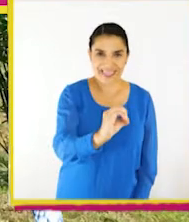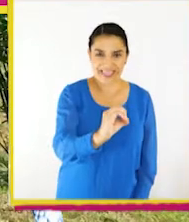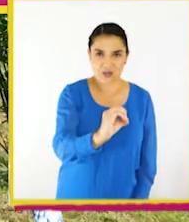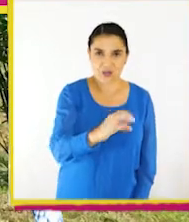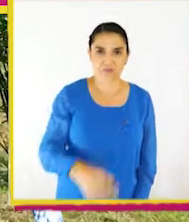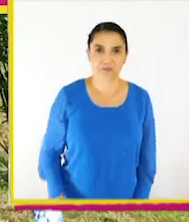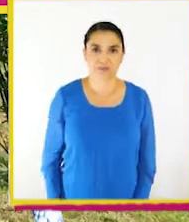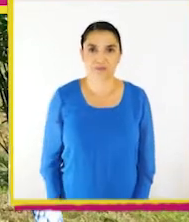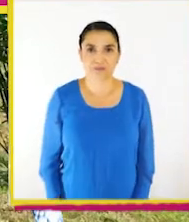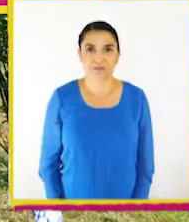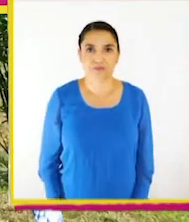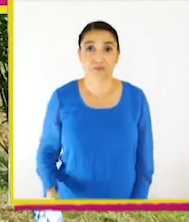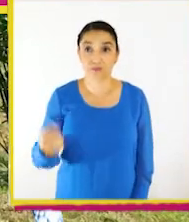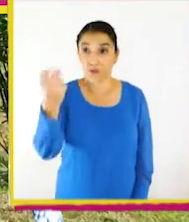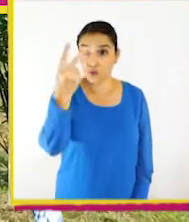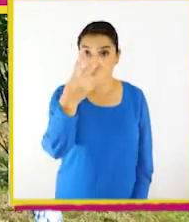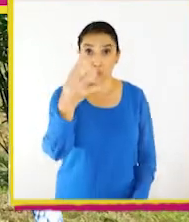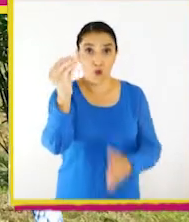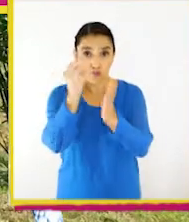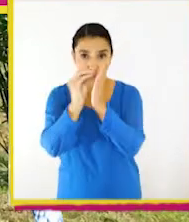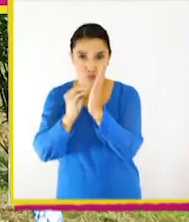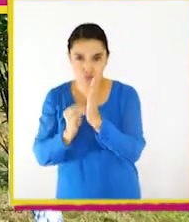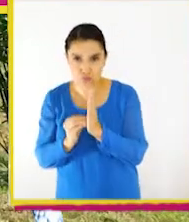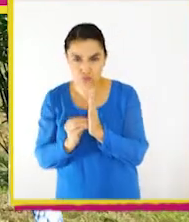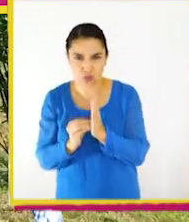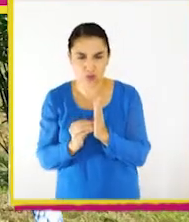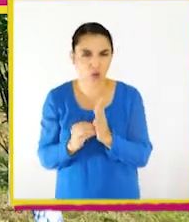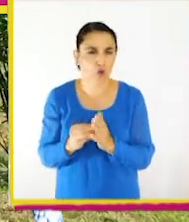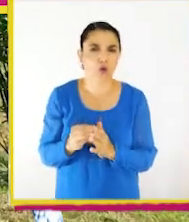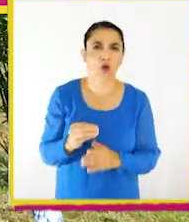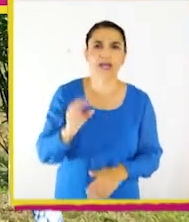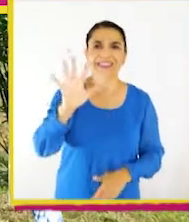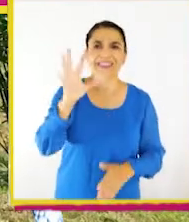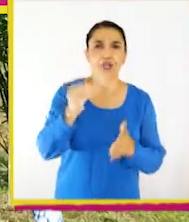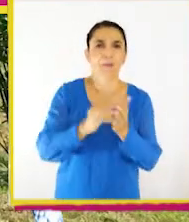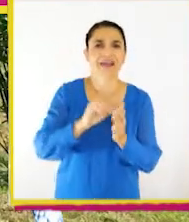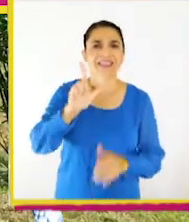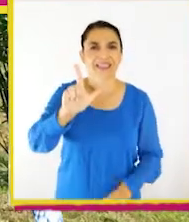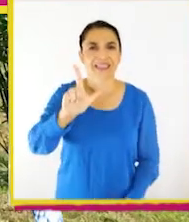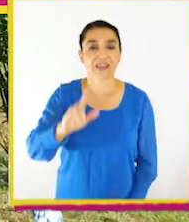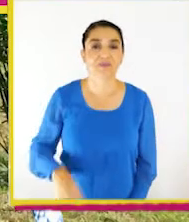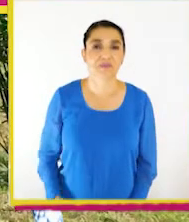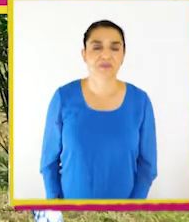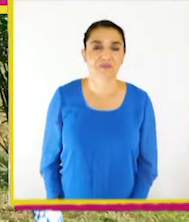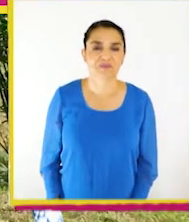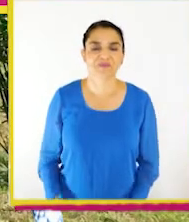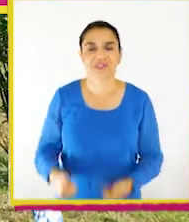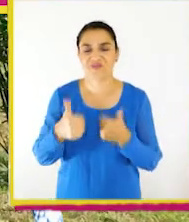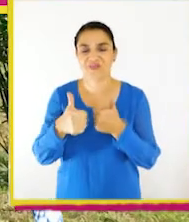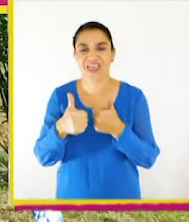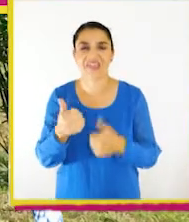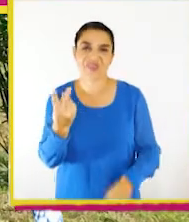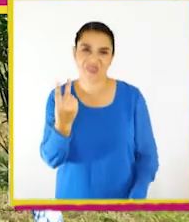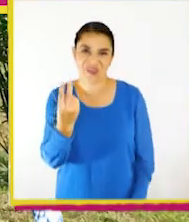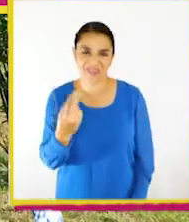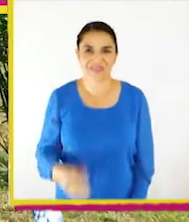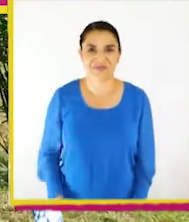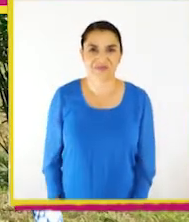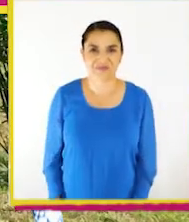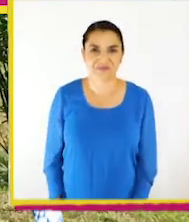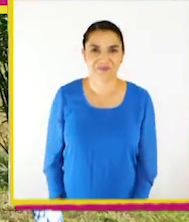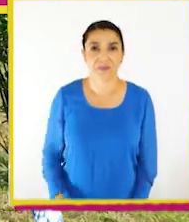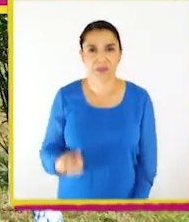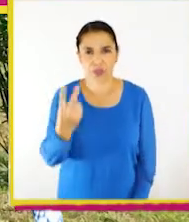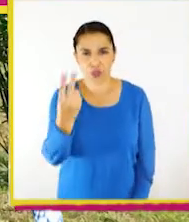derecha y sumamos los números de la izquierda. ¿Cuánto es 5 más 7? Muy bien,